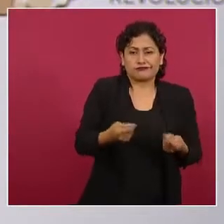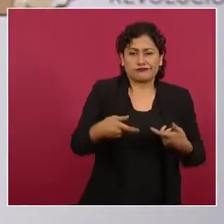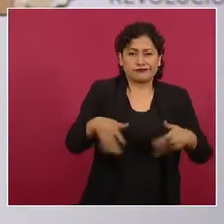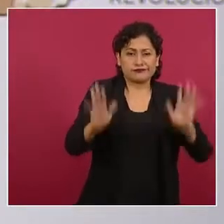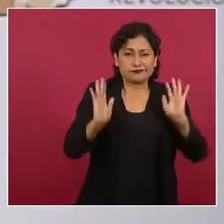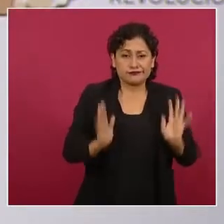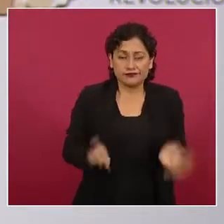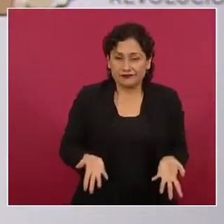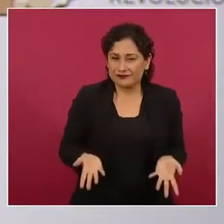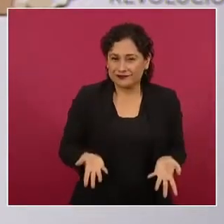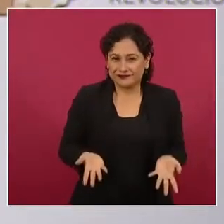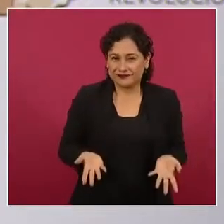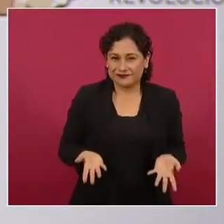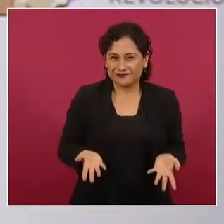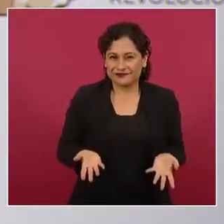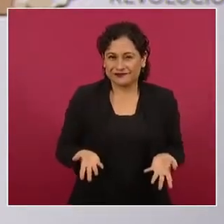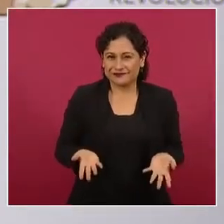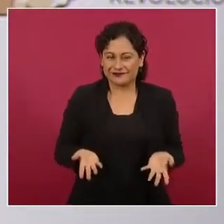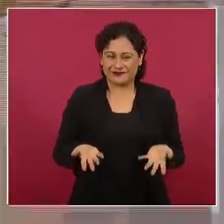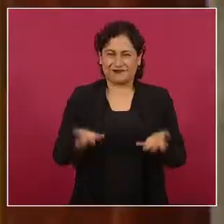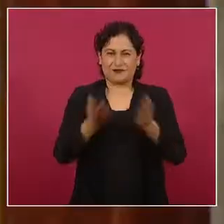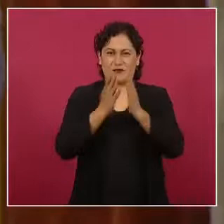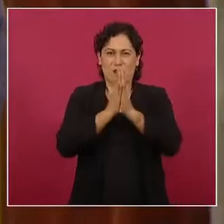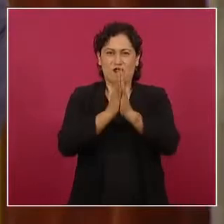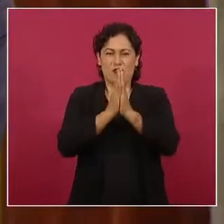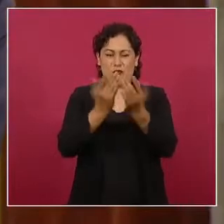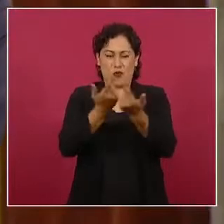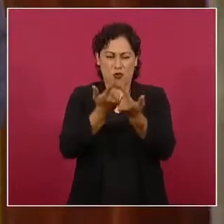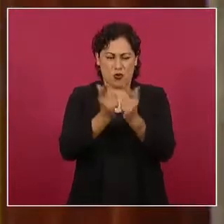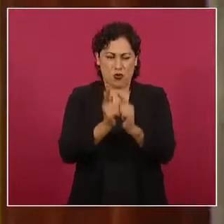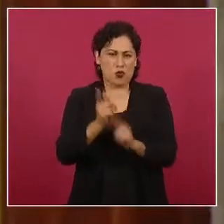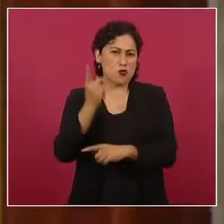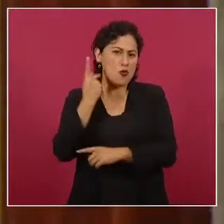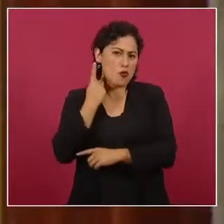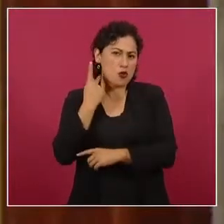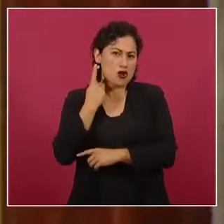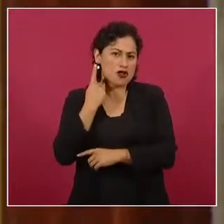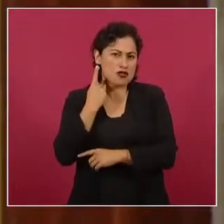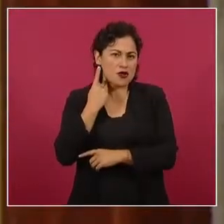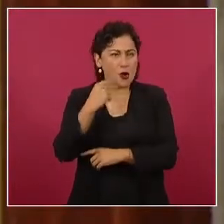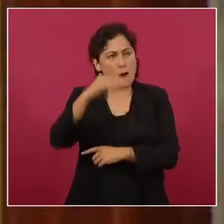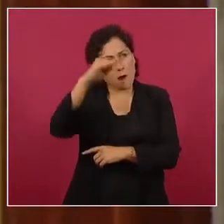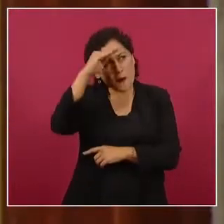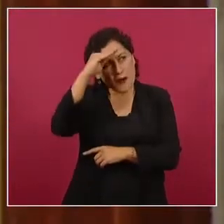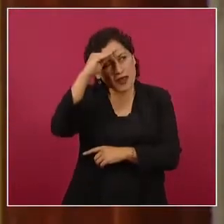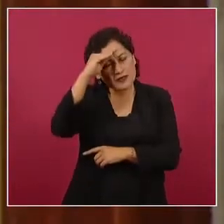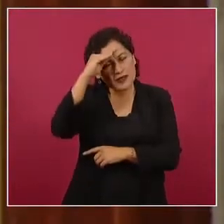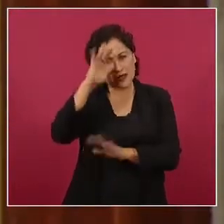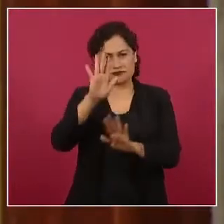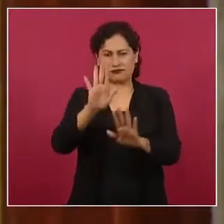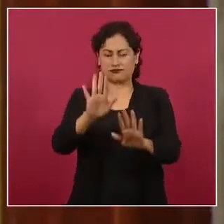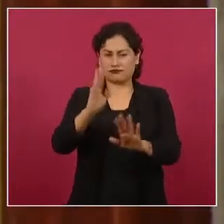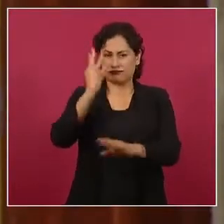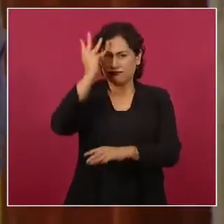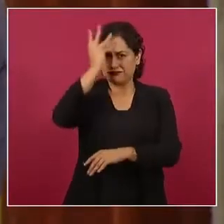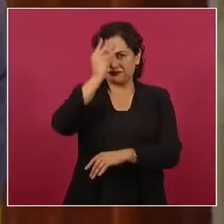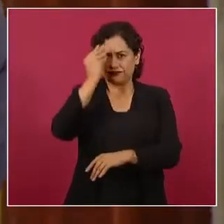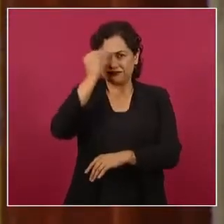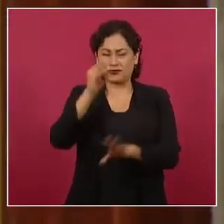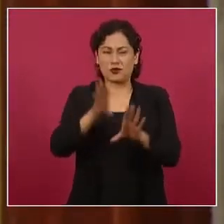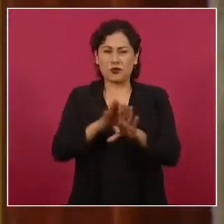cómo no va a pensar en eso? ¿Cómo va a ser no solo